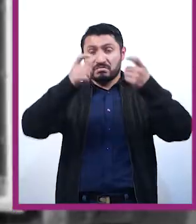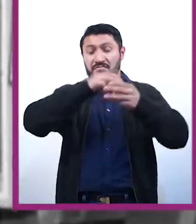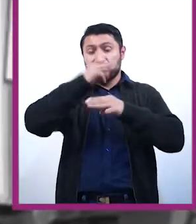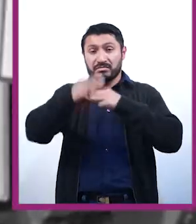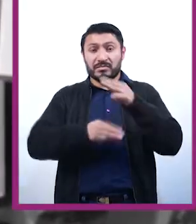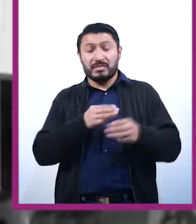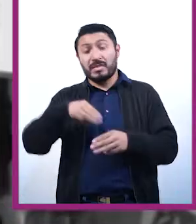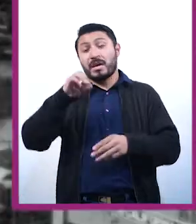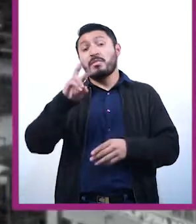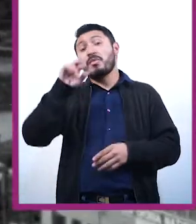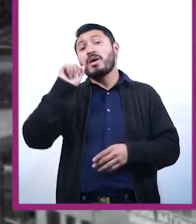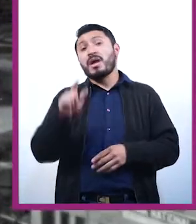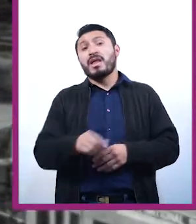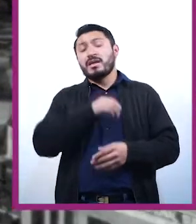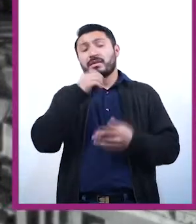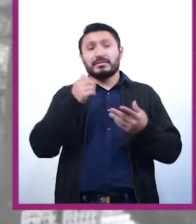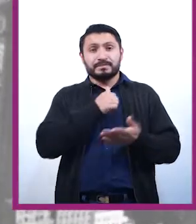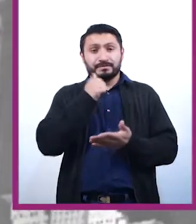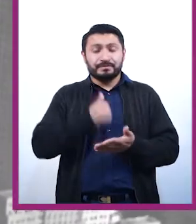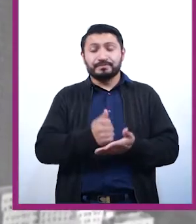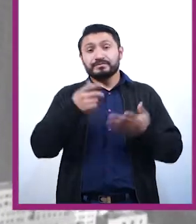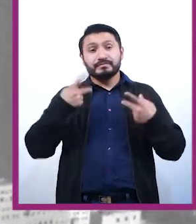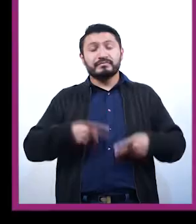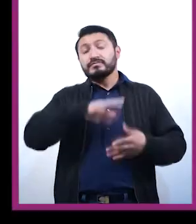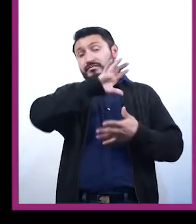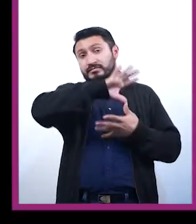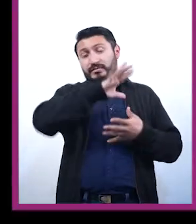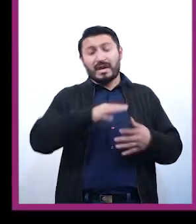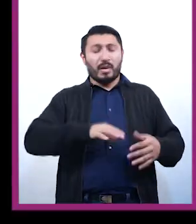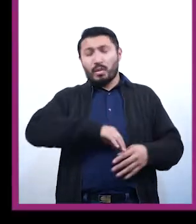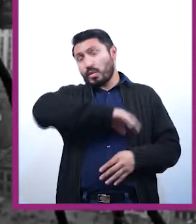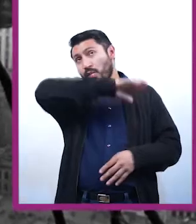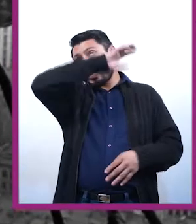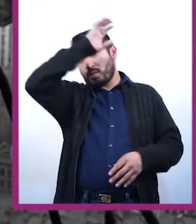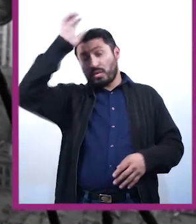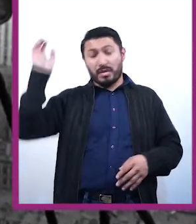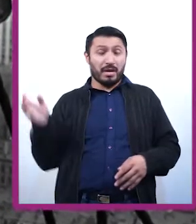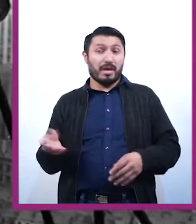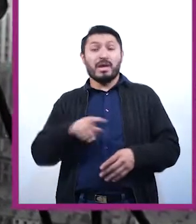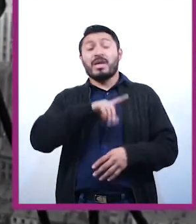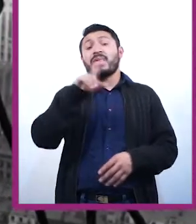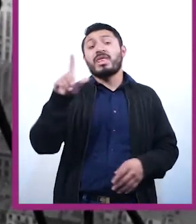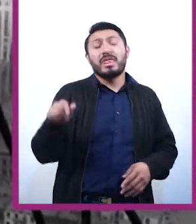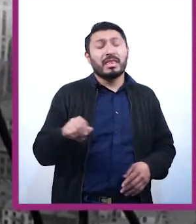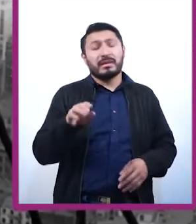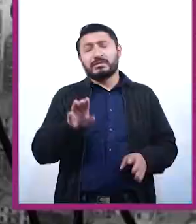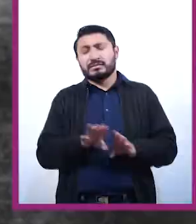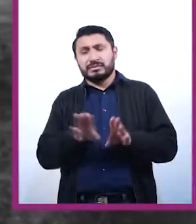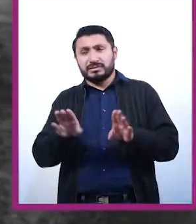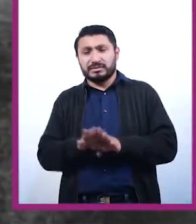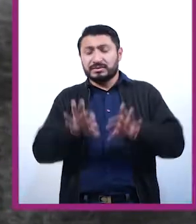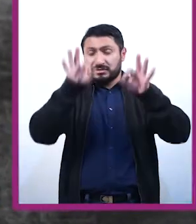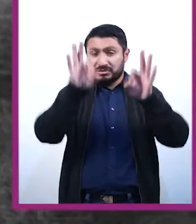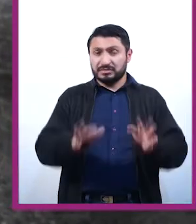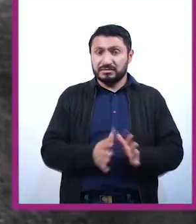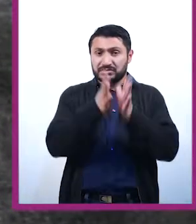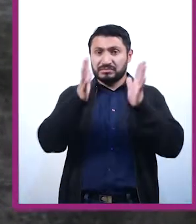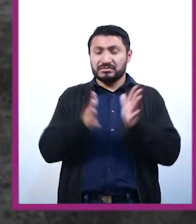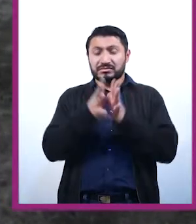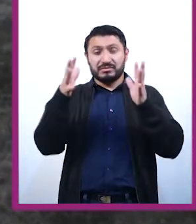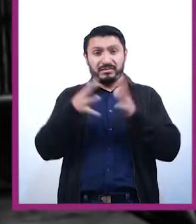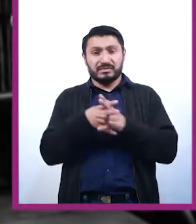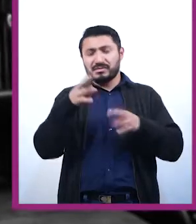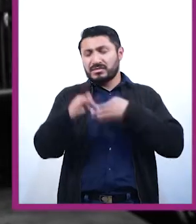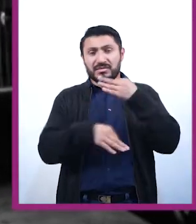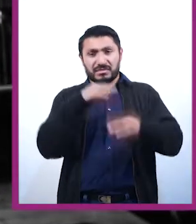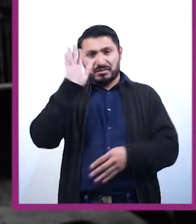del mundo. La moral de los ciudadanos norteamericanos se encuentra por los cielos. Después de su determinante participación en la